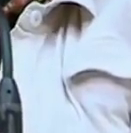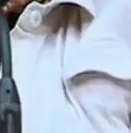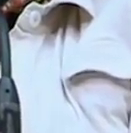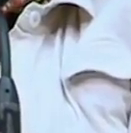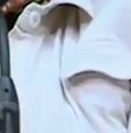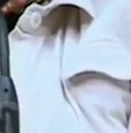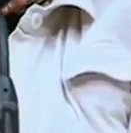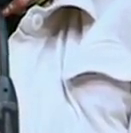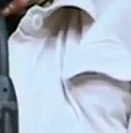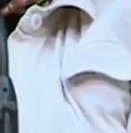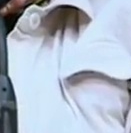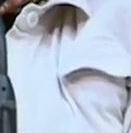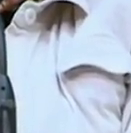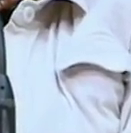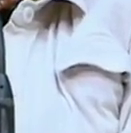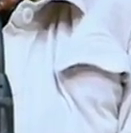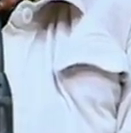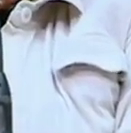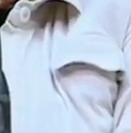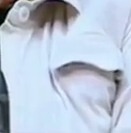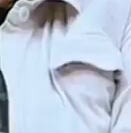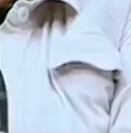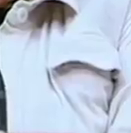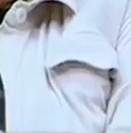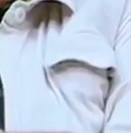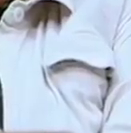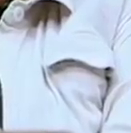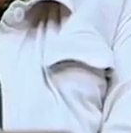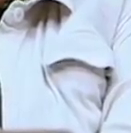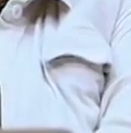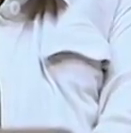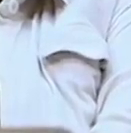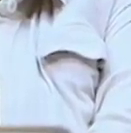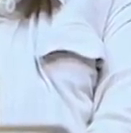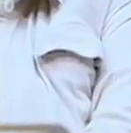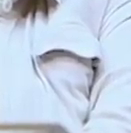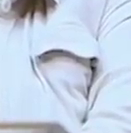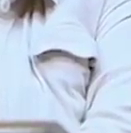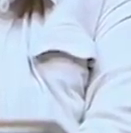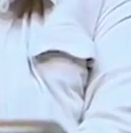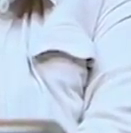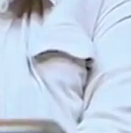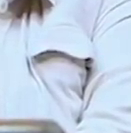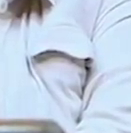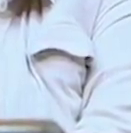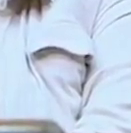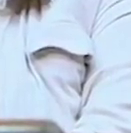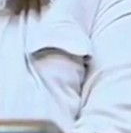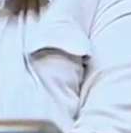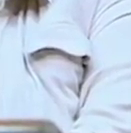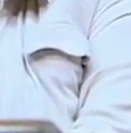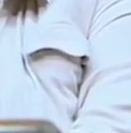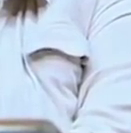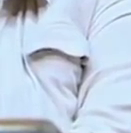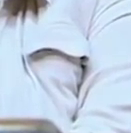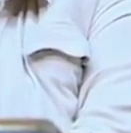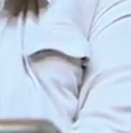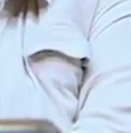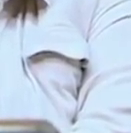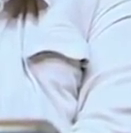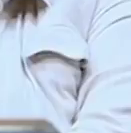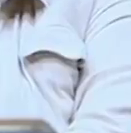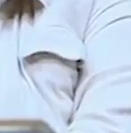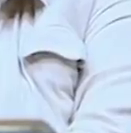normas básicas de conducta para la administración pública en todos sus niveles, que promuevan